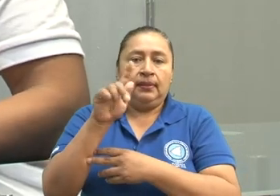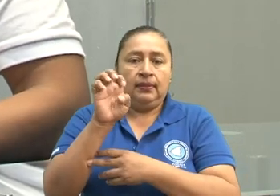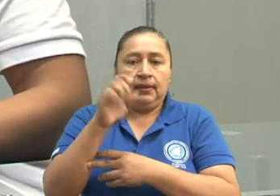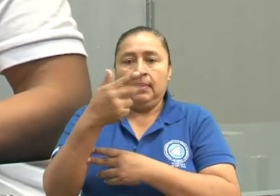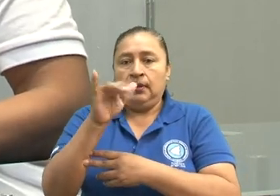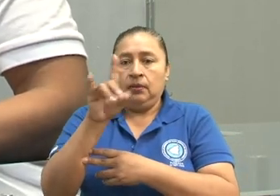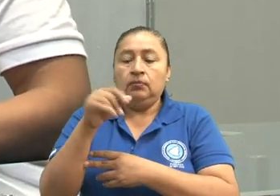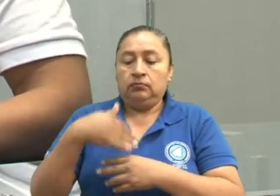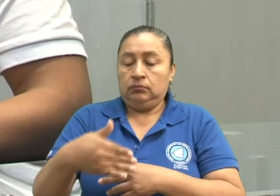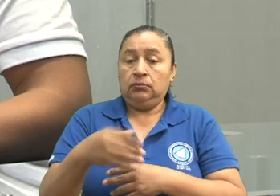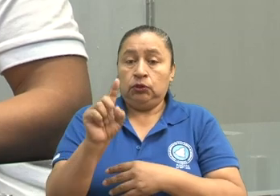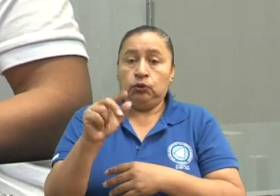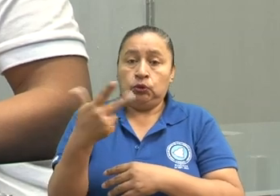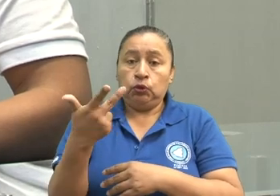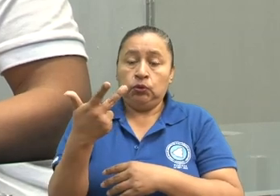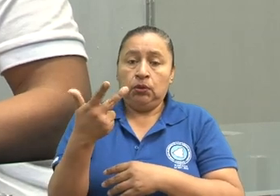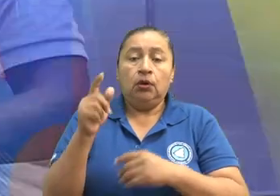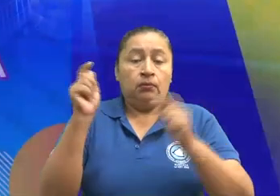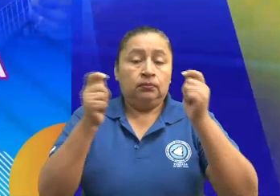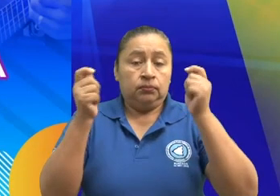puerto el 18, conmemorando el